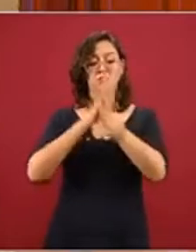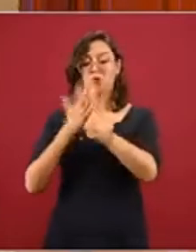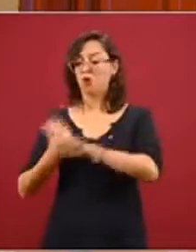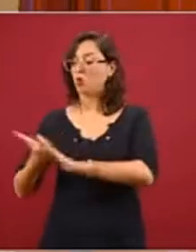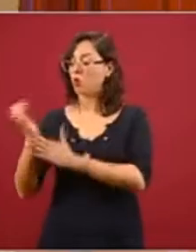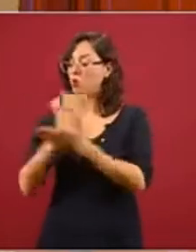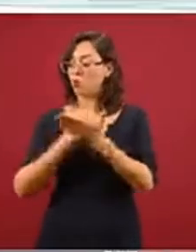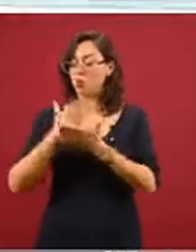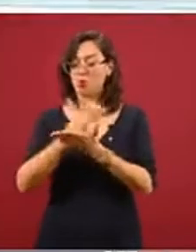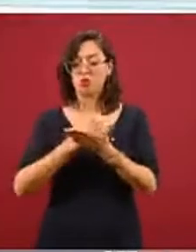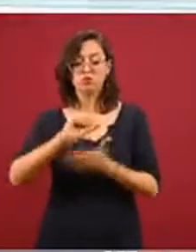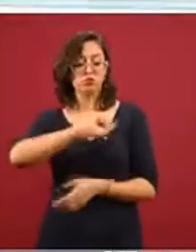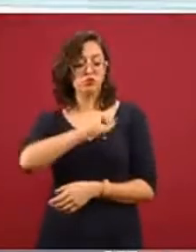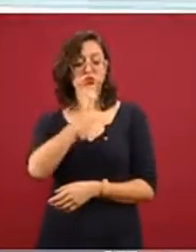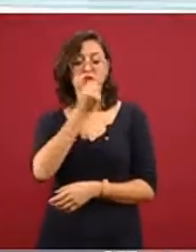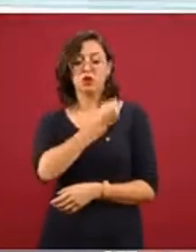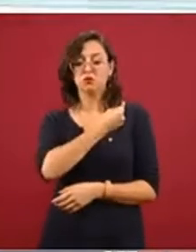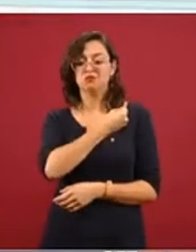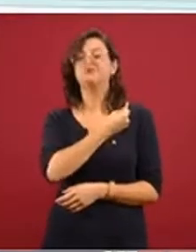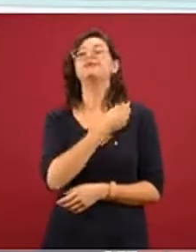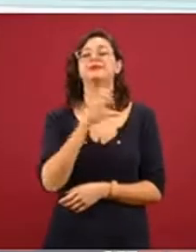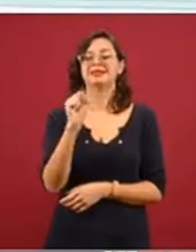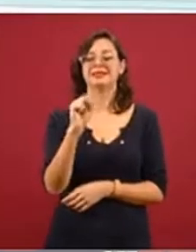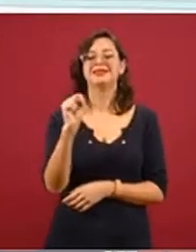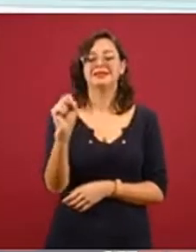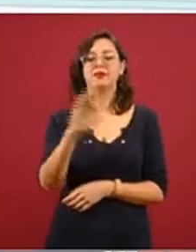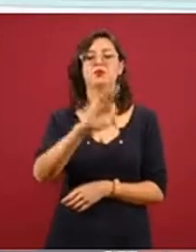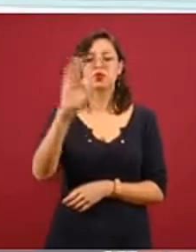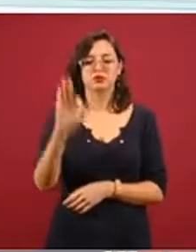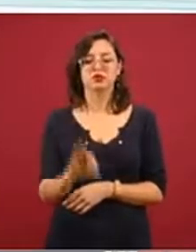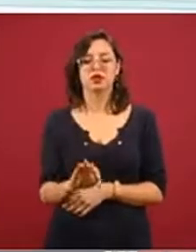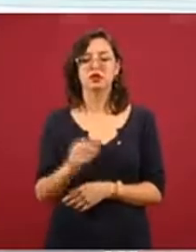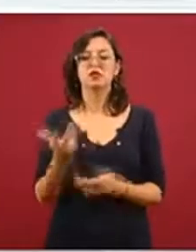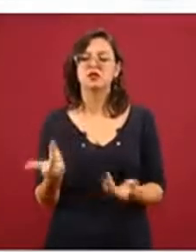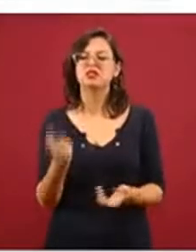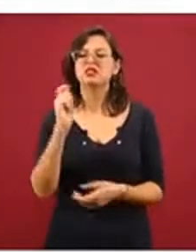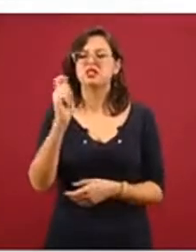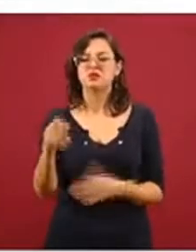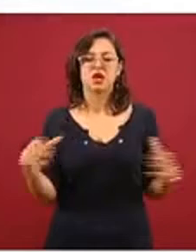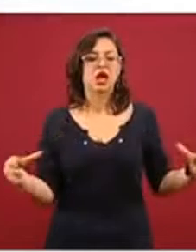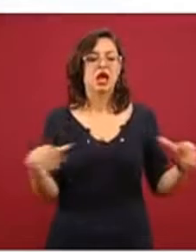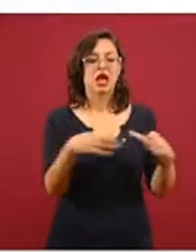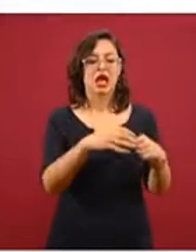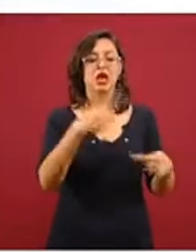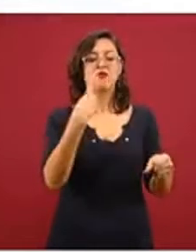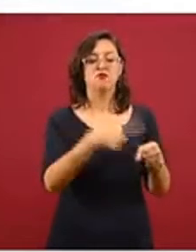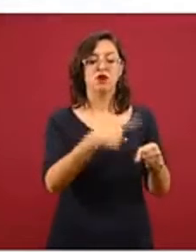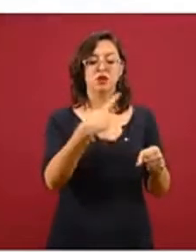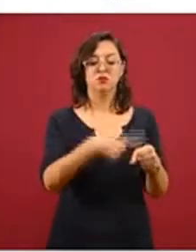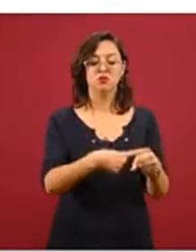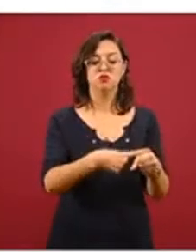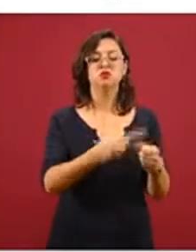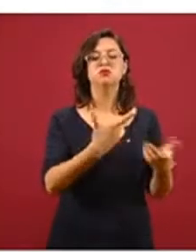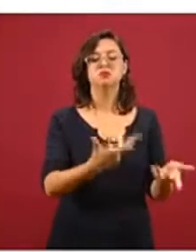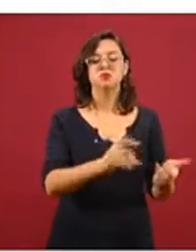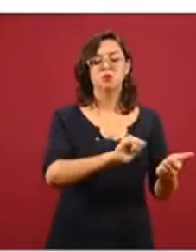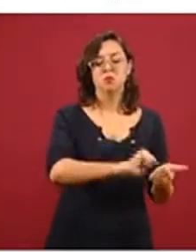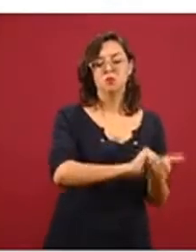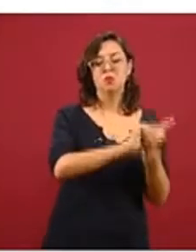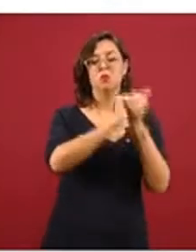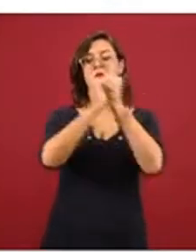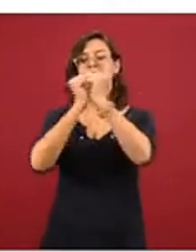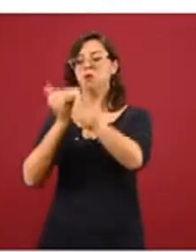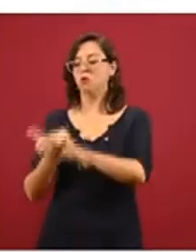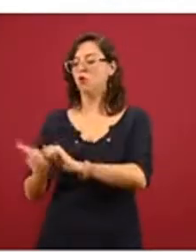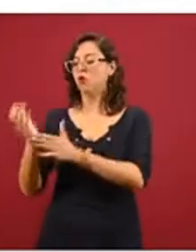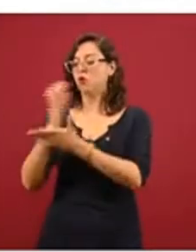Siguen representando el 60% del total de casos confirmados, pero de ayer para el día de hoy se agregaron